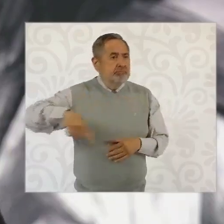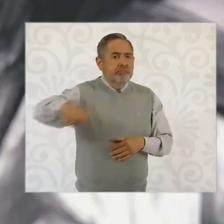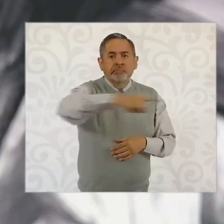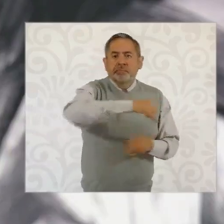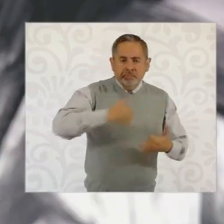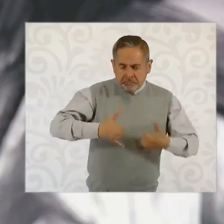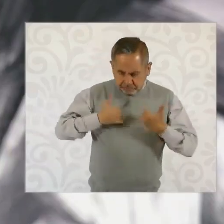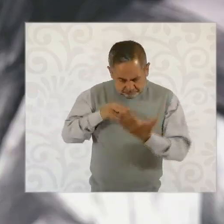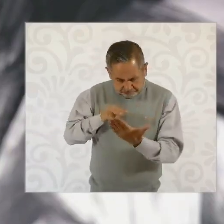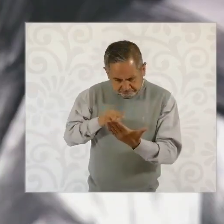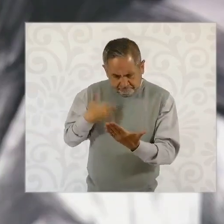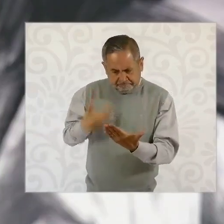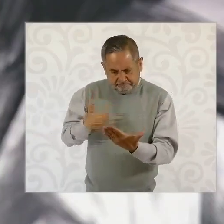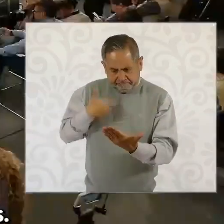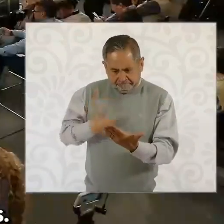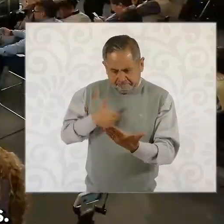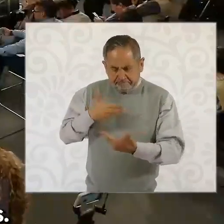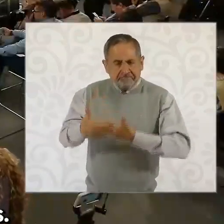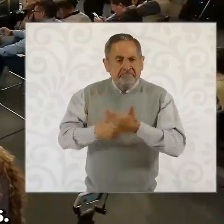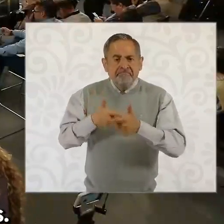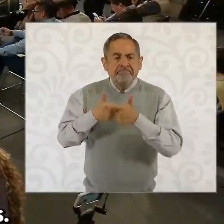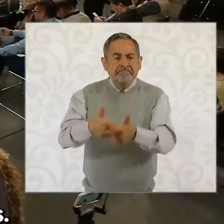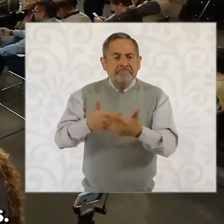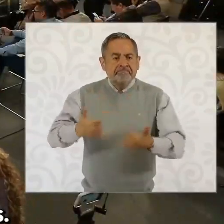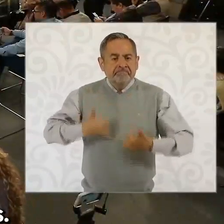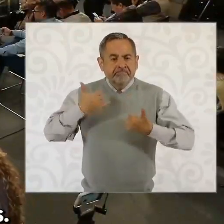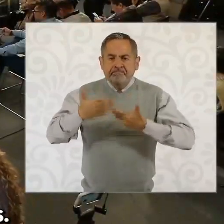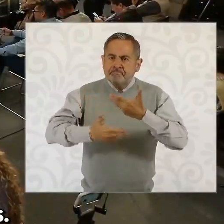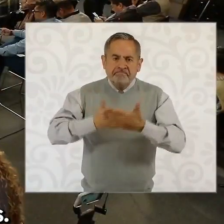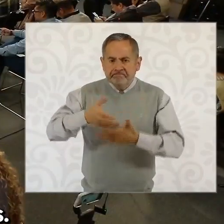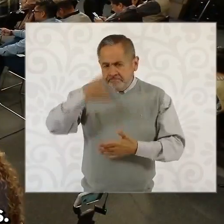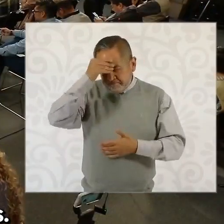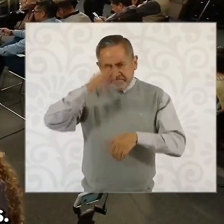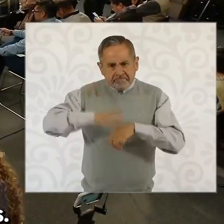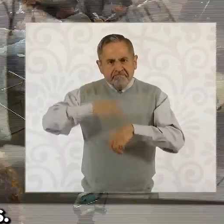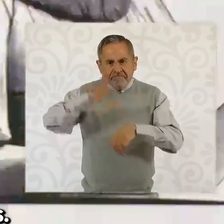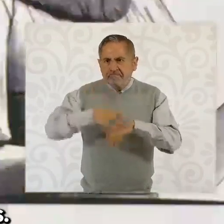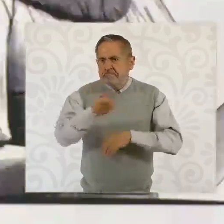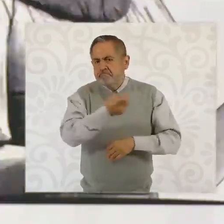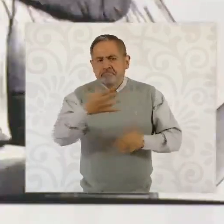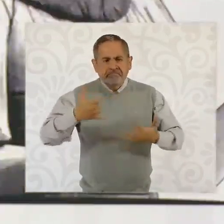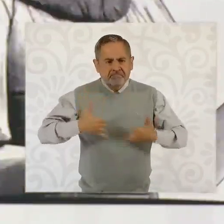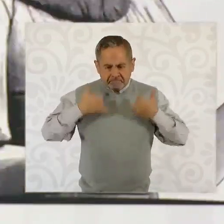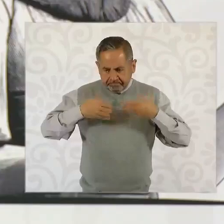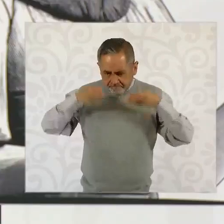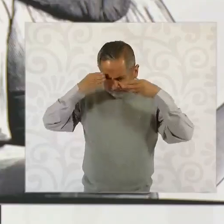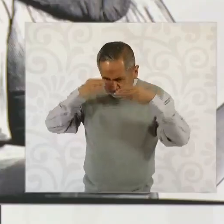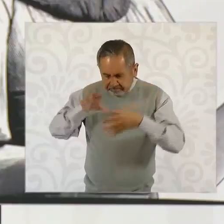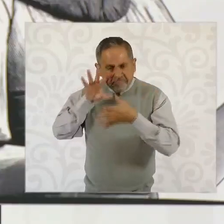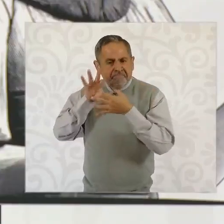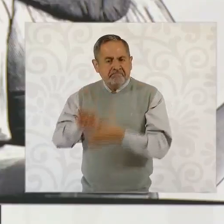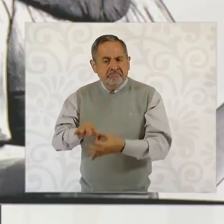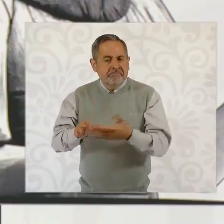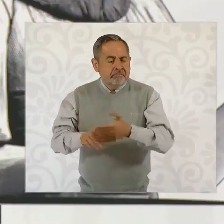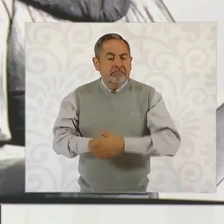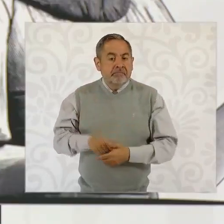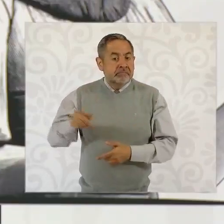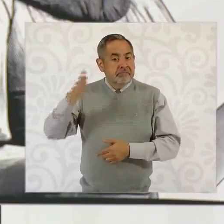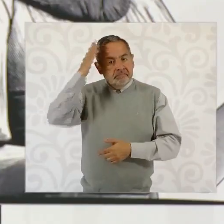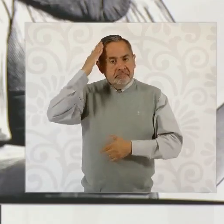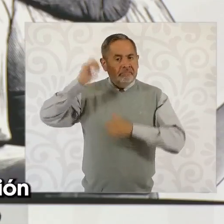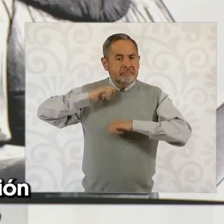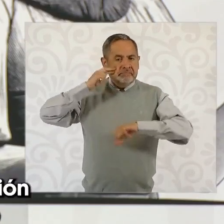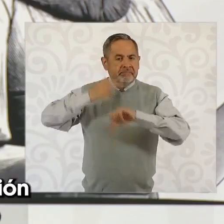ciencia, convencida de que era el camino para cada vez contar con más científicos en el país. Encabezó la